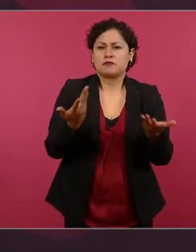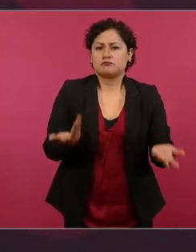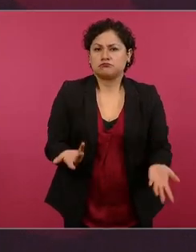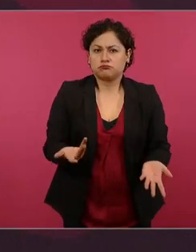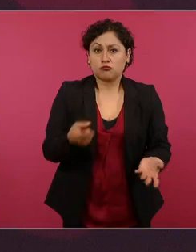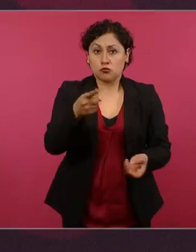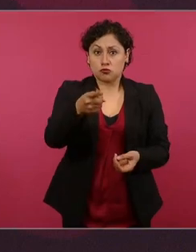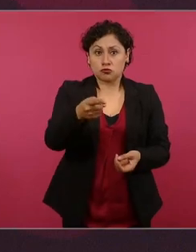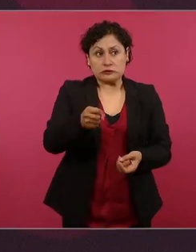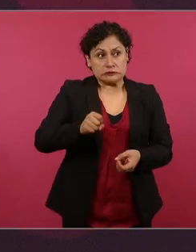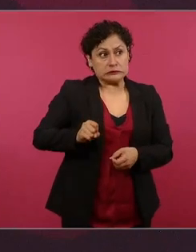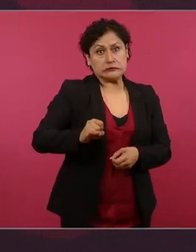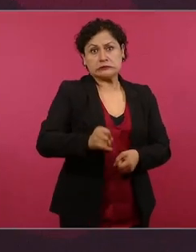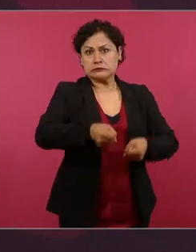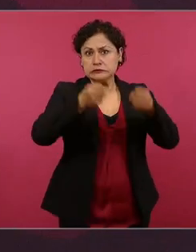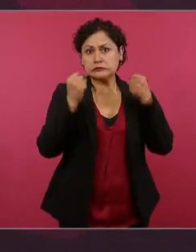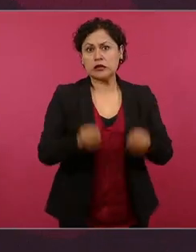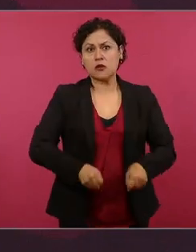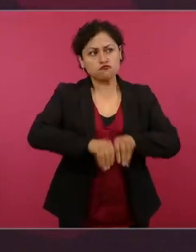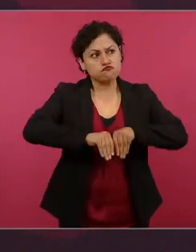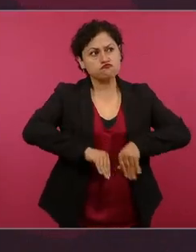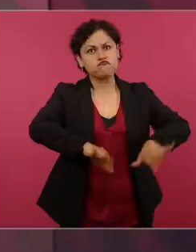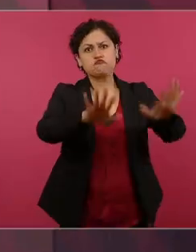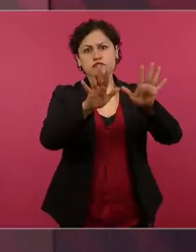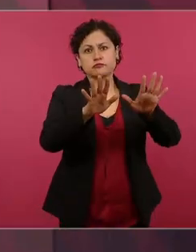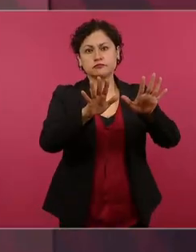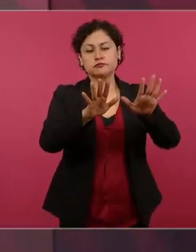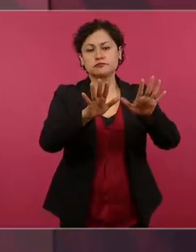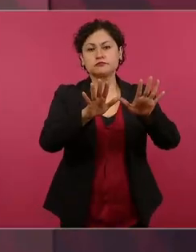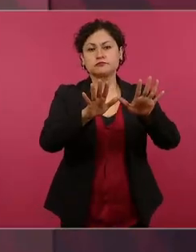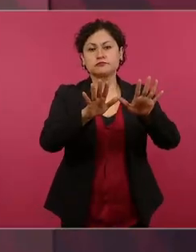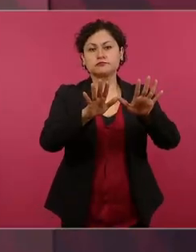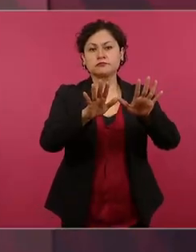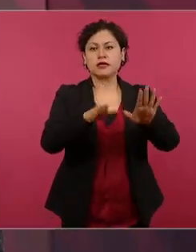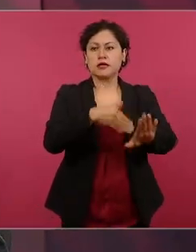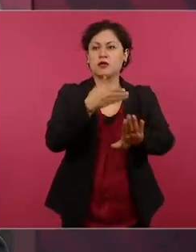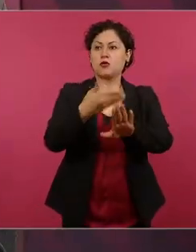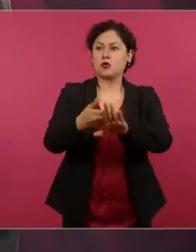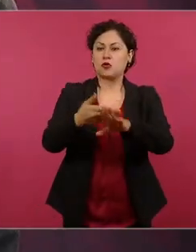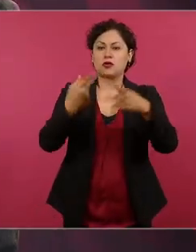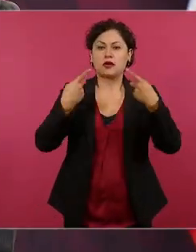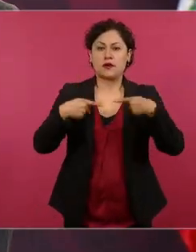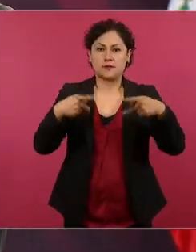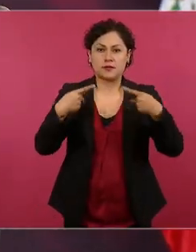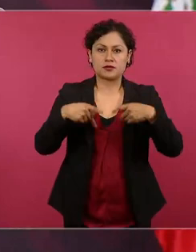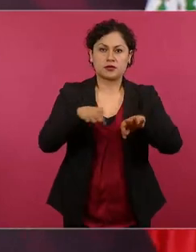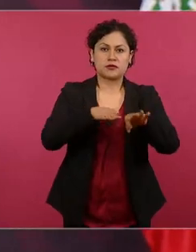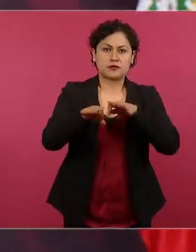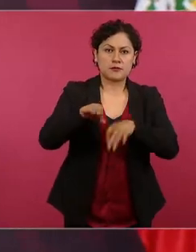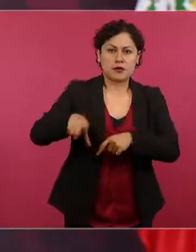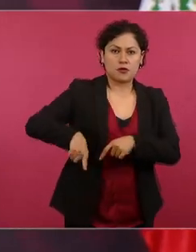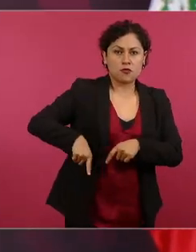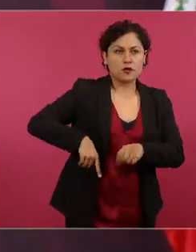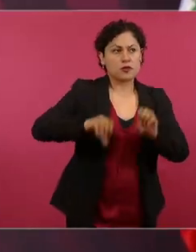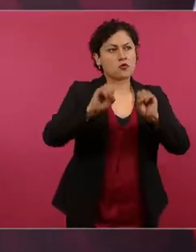sostienen algo en contra de personas, de servidores públicos, de instituciones,